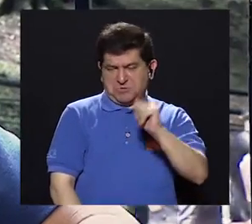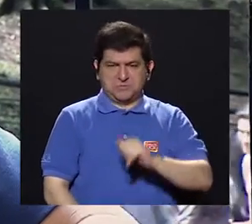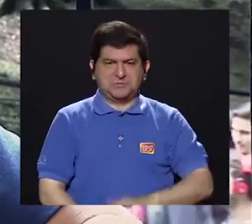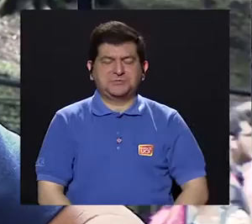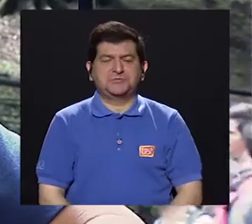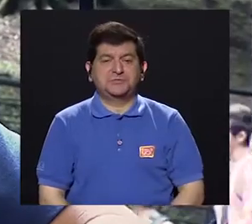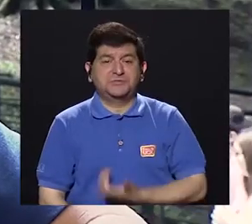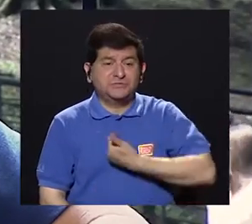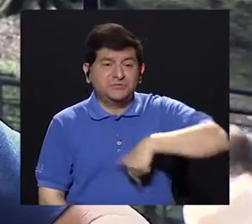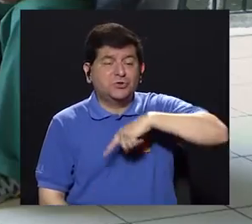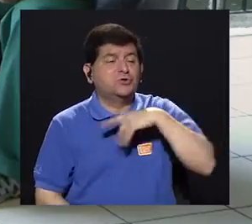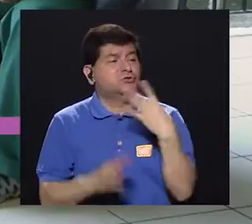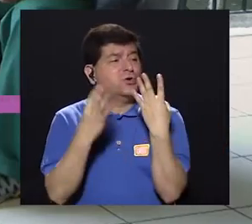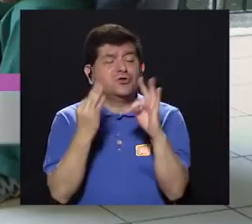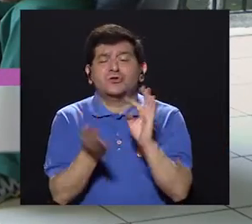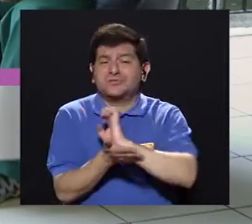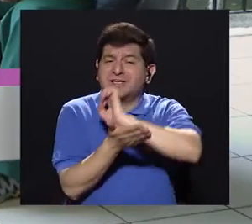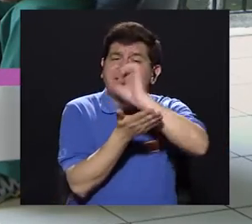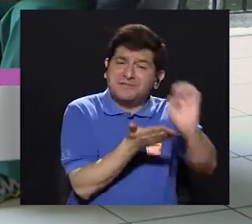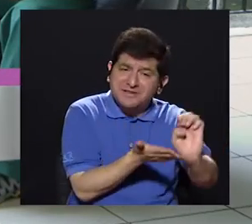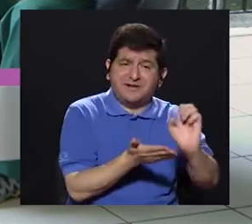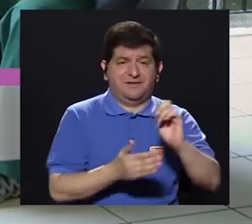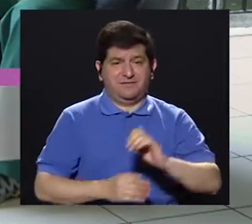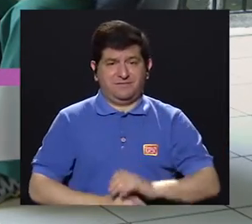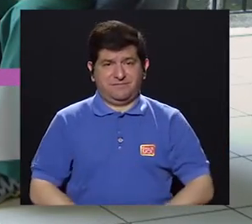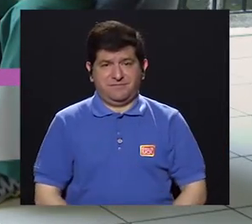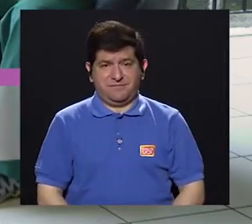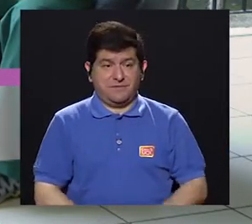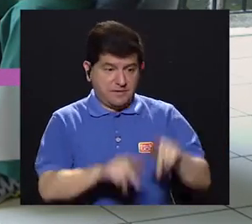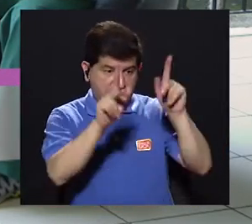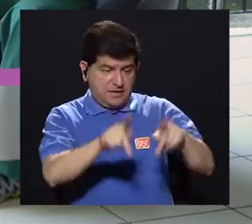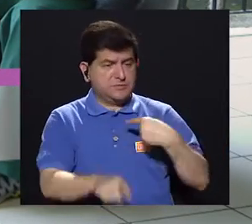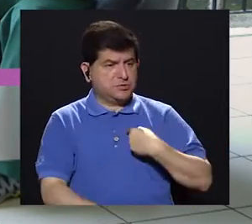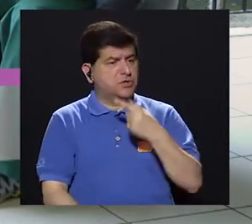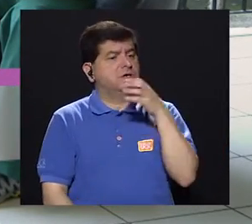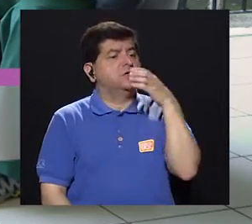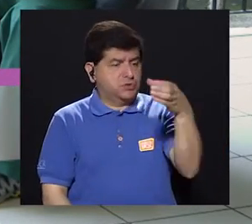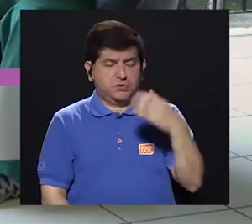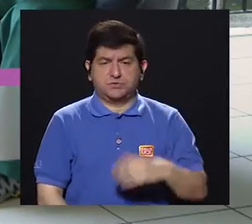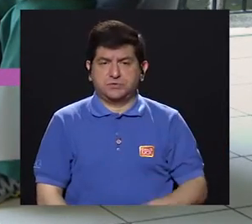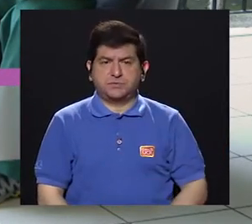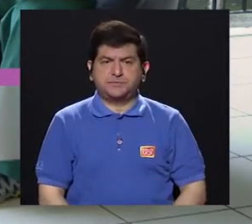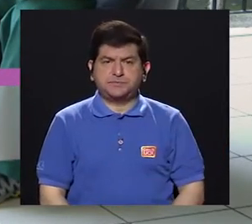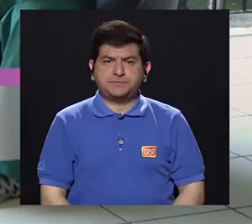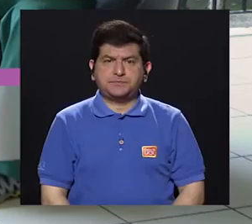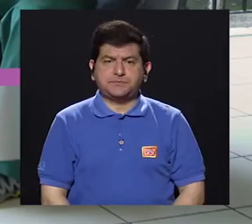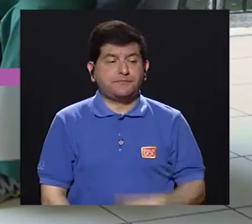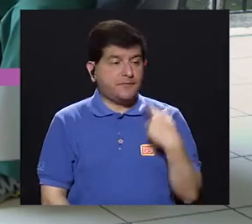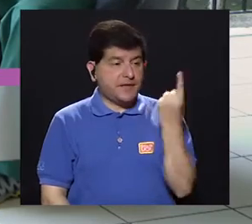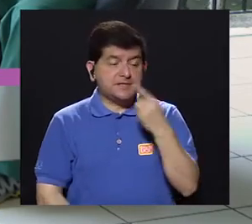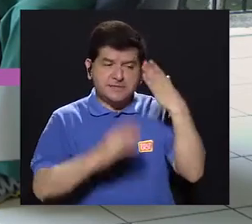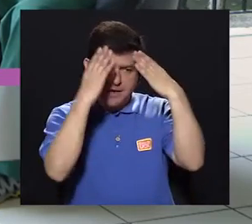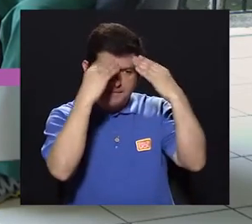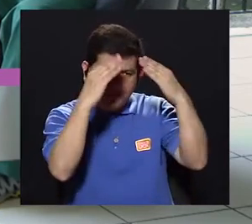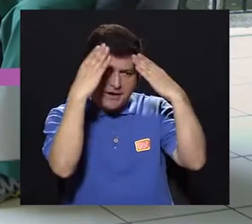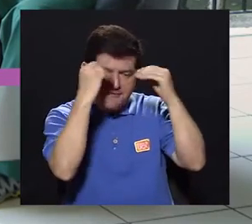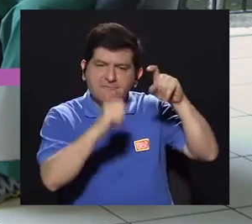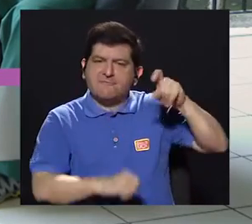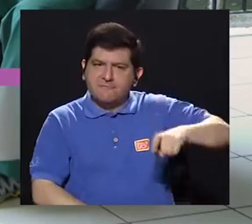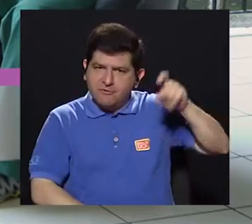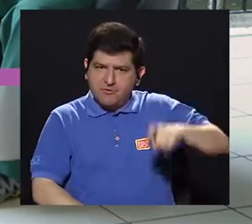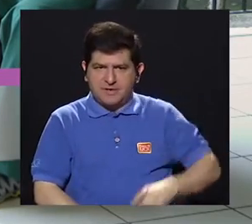menos como así. Entonces, nosotros lo que tratamos de evitar eso. A los pacientes yo siempre les recomendaría siempre